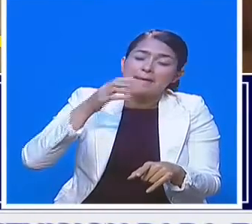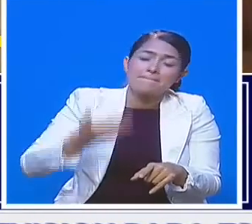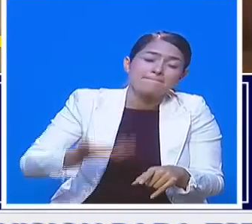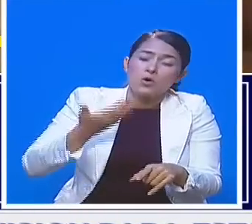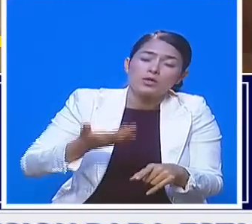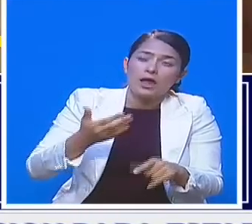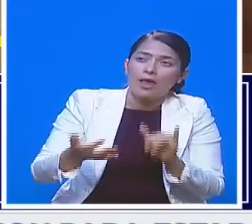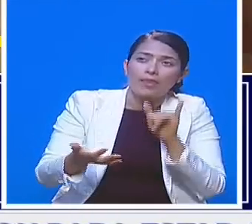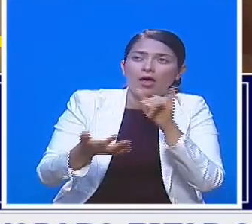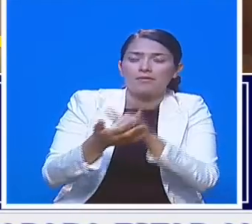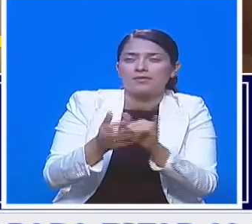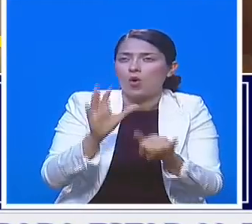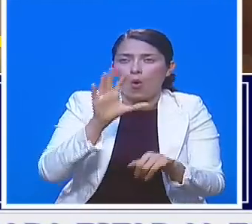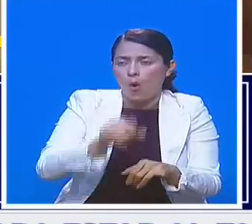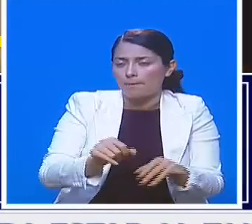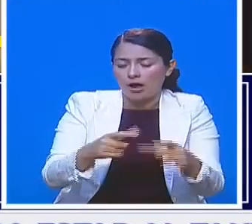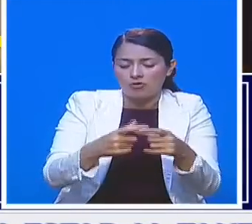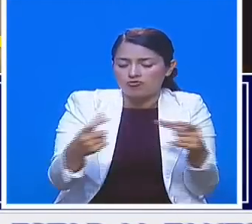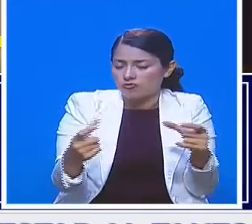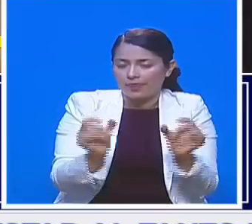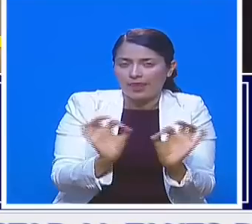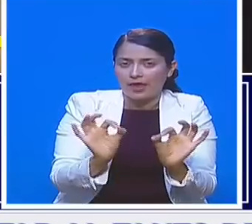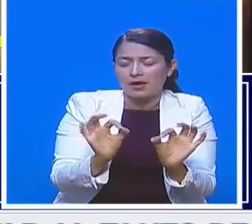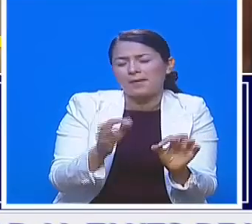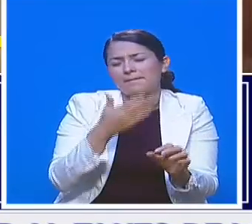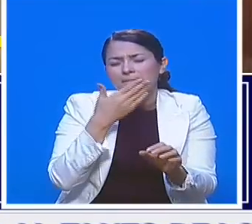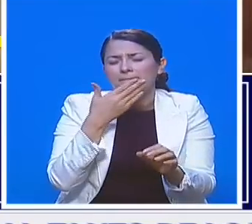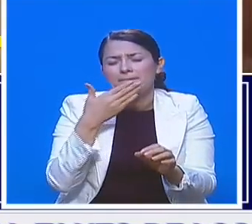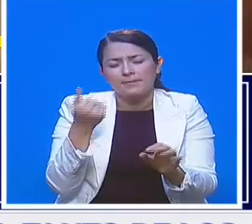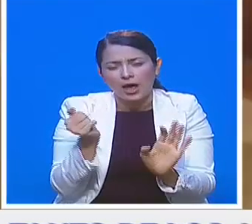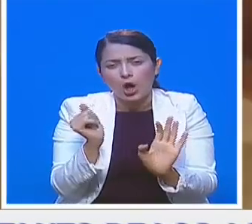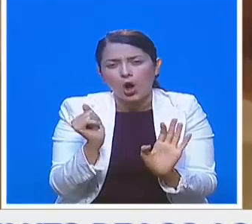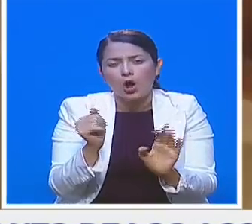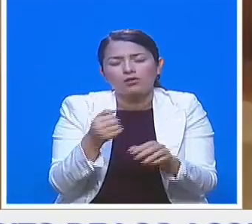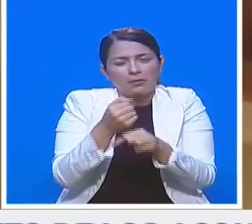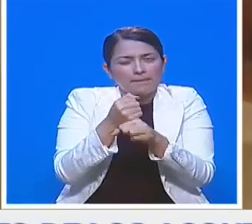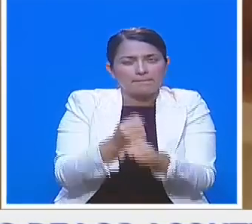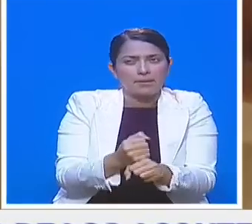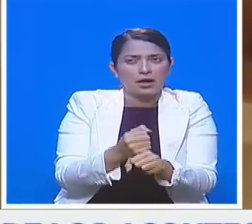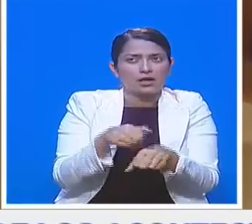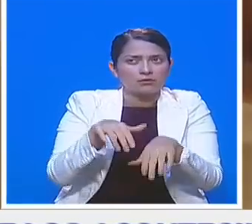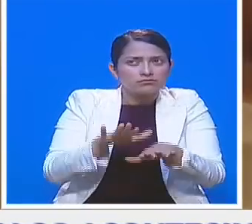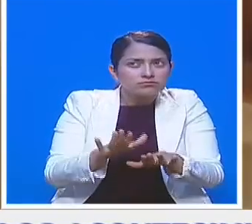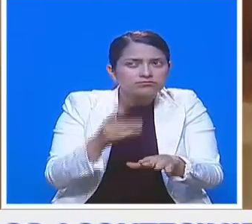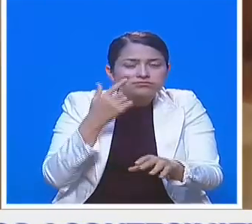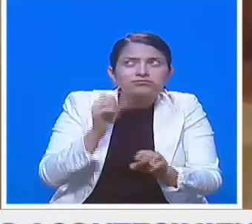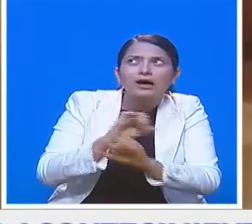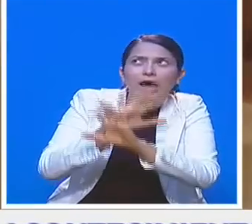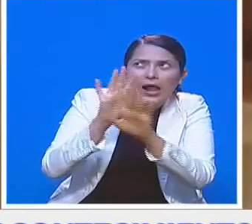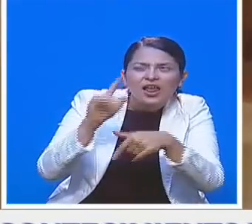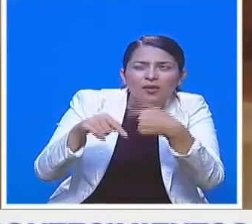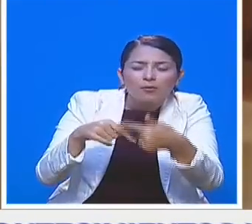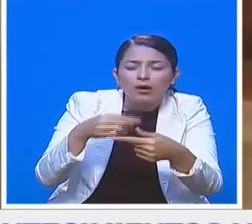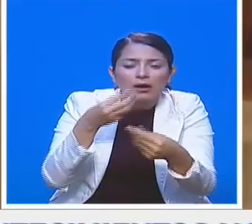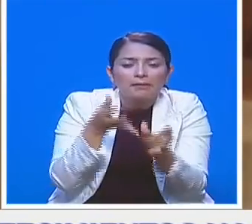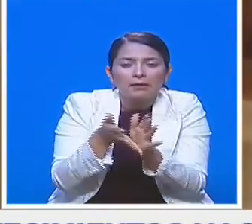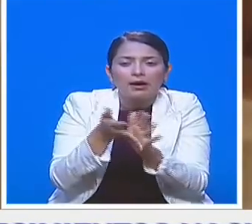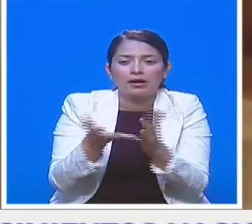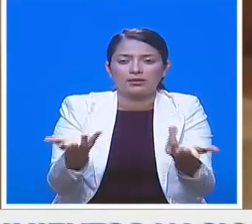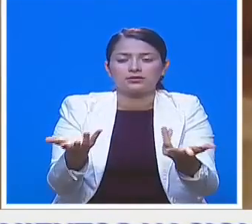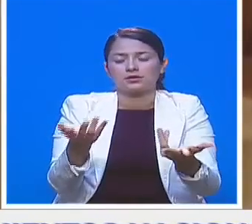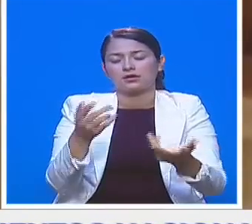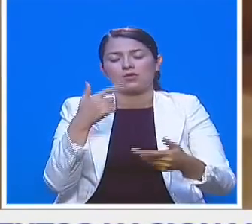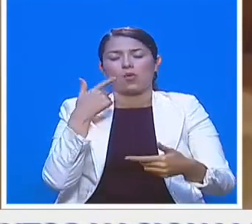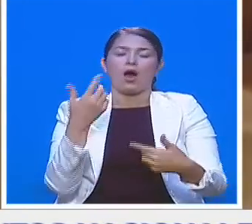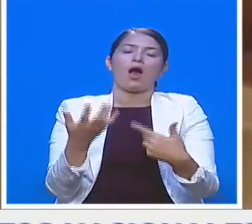y no ha comprado boleto todavía, la recomendación sería dar un tiempo de espera para tener más clara cuál es la situación y saber qué